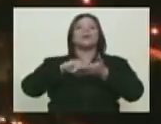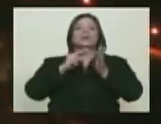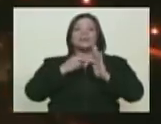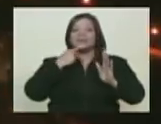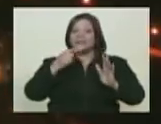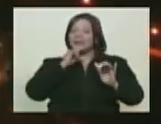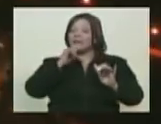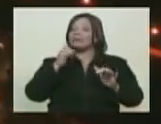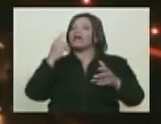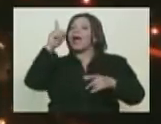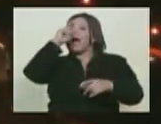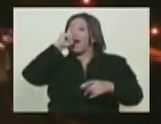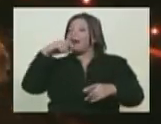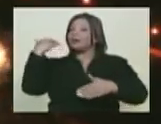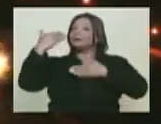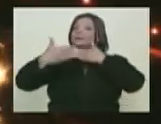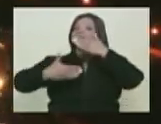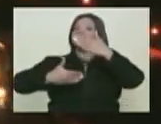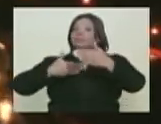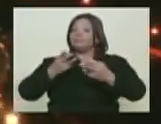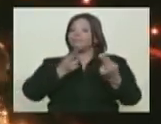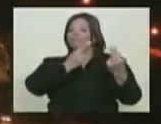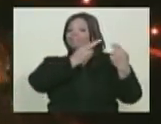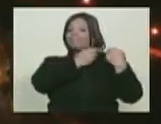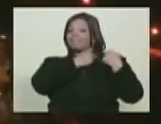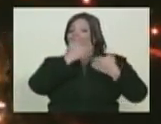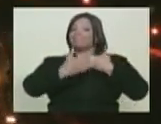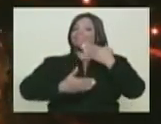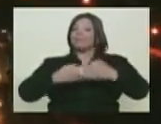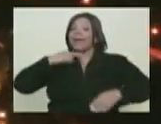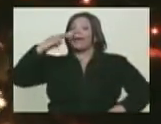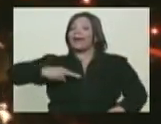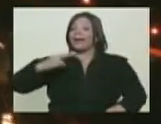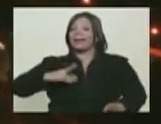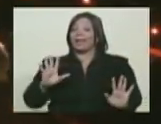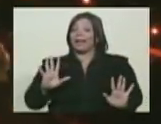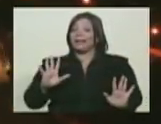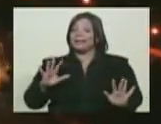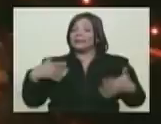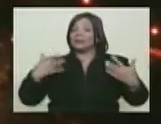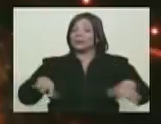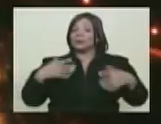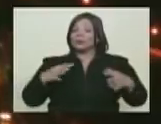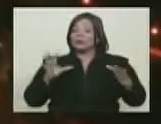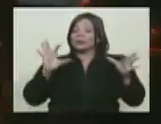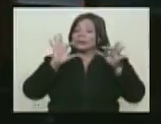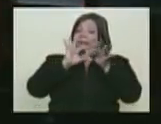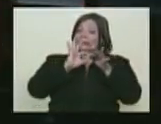Cataluña muchos años para ir asumiendo esta realidad a la que le cuesta encajar.